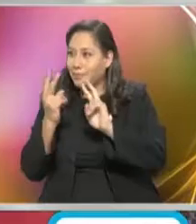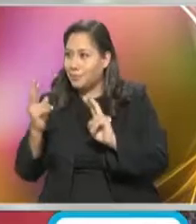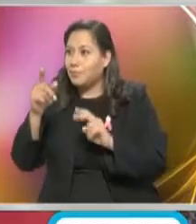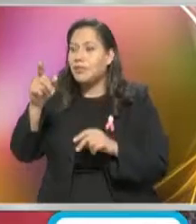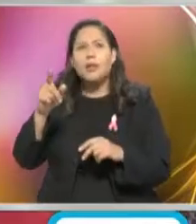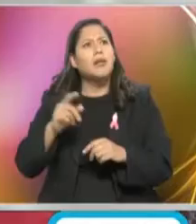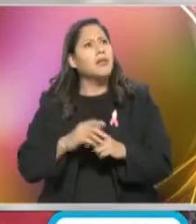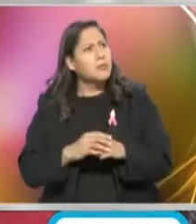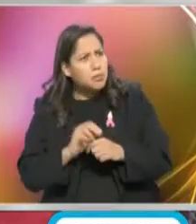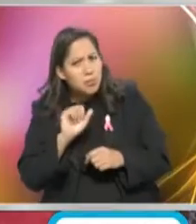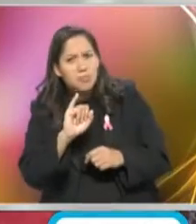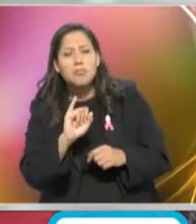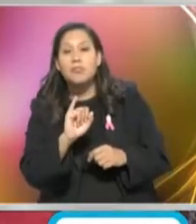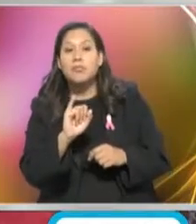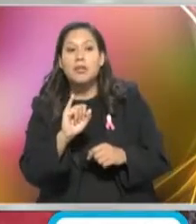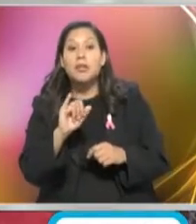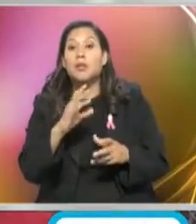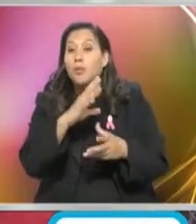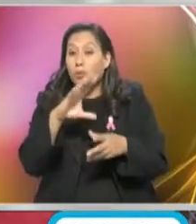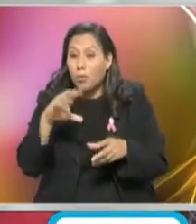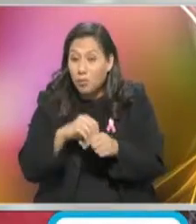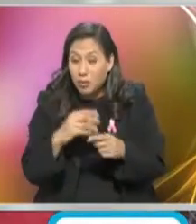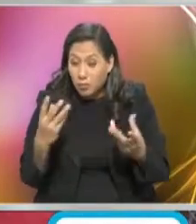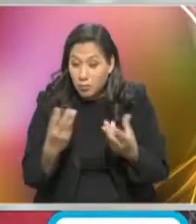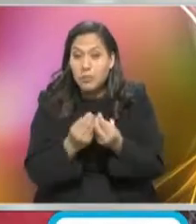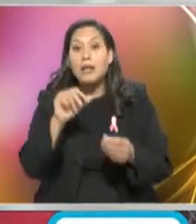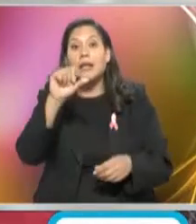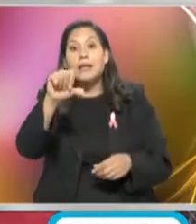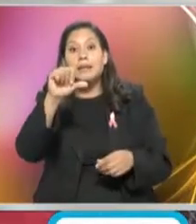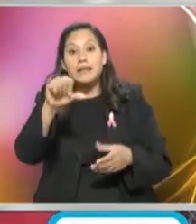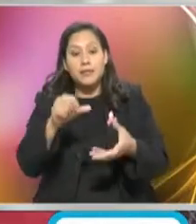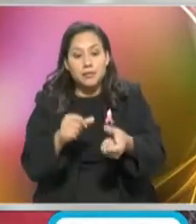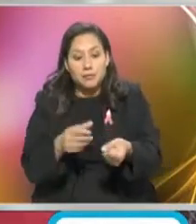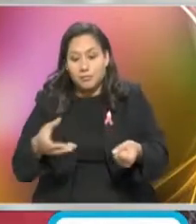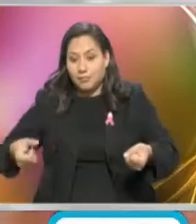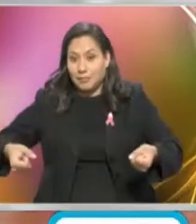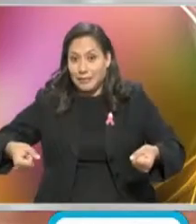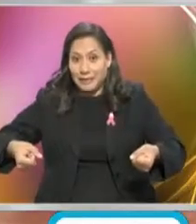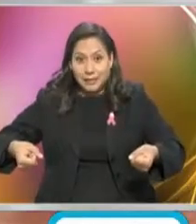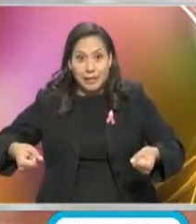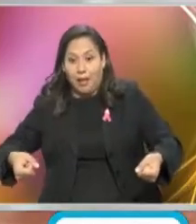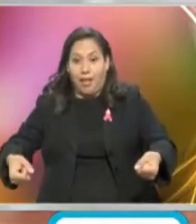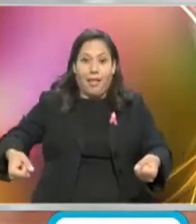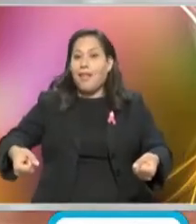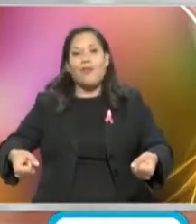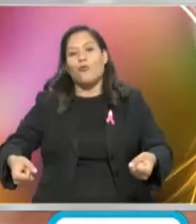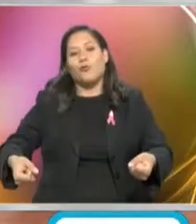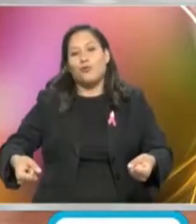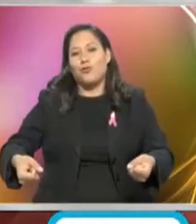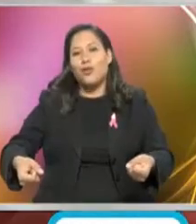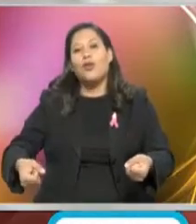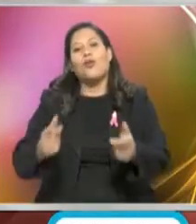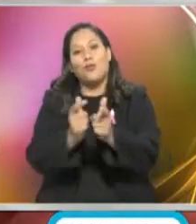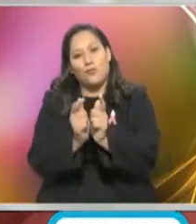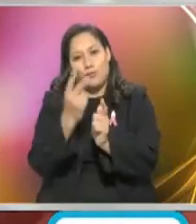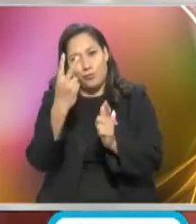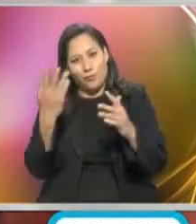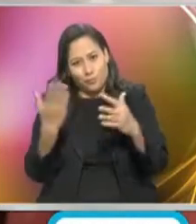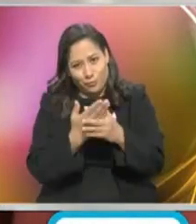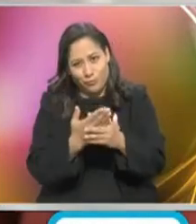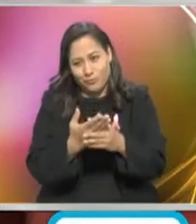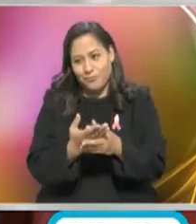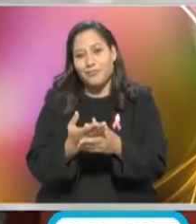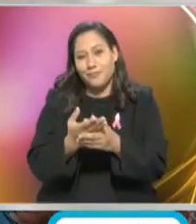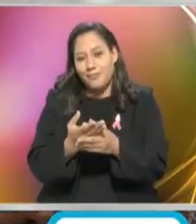vecina, oye, sí, juntó 16 perros, Enrique. Wow, ¿y le alcanzaba las dos manos? No, Norma? tuvo que hacer 2 grupos, tenía que hacer